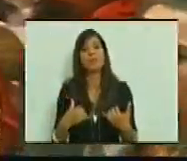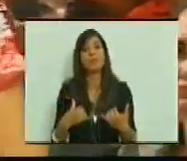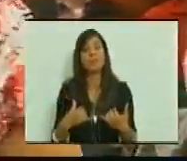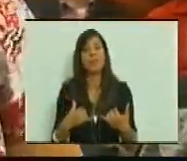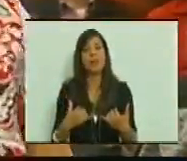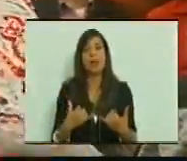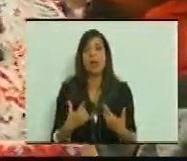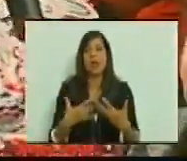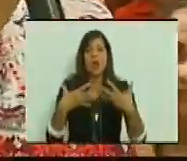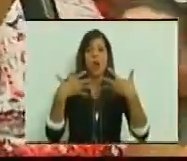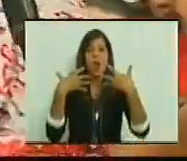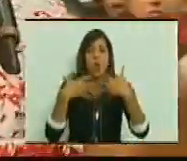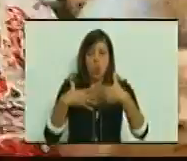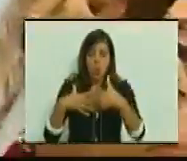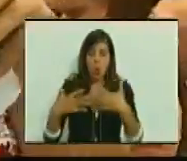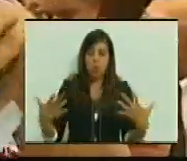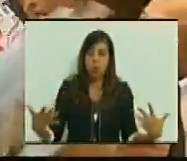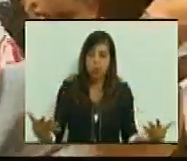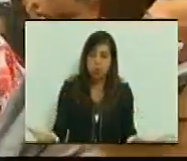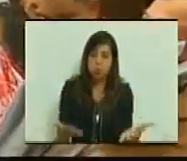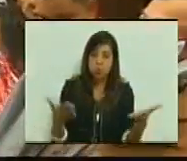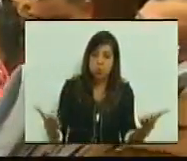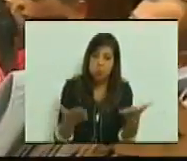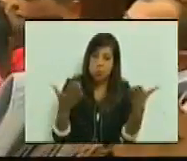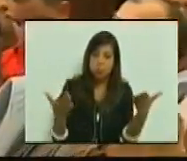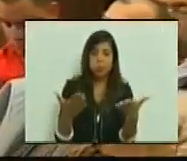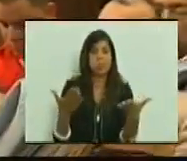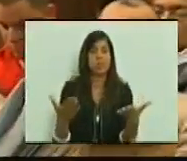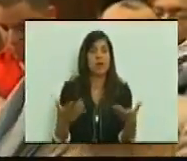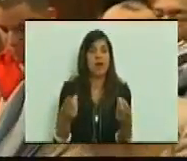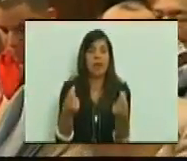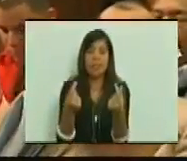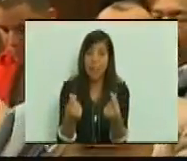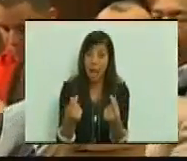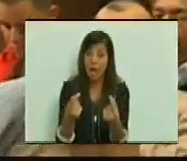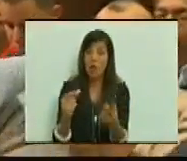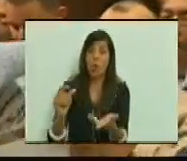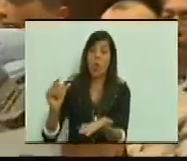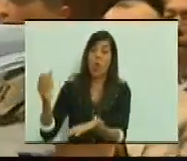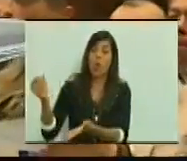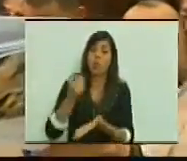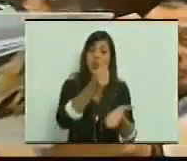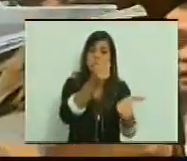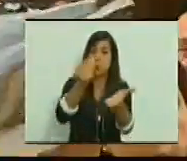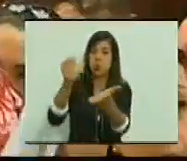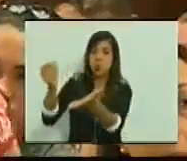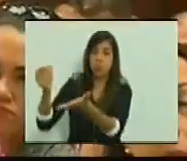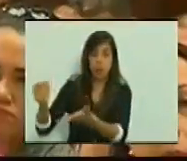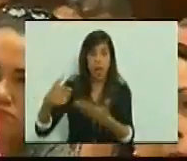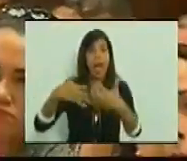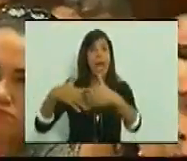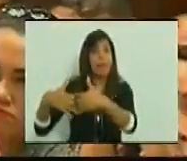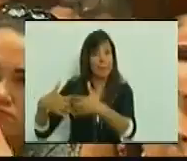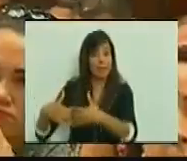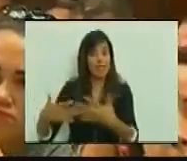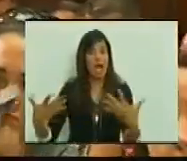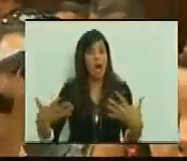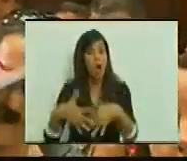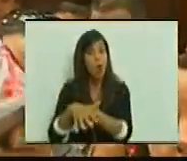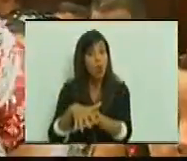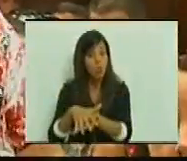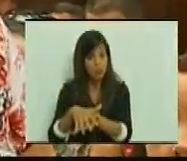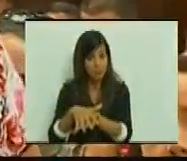generar el flujo necesario para cada una de las empresas que van a participar en conglomerado.